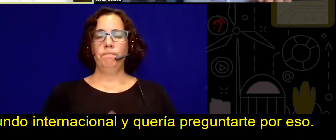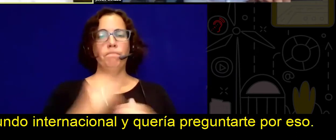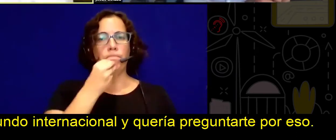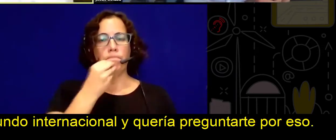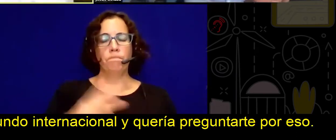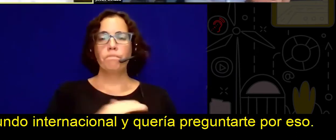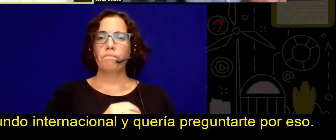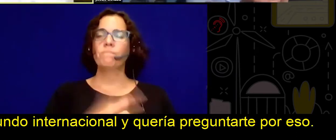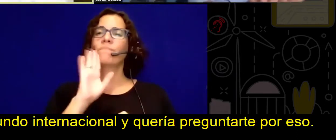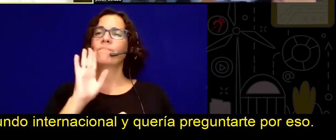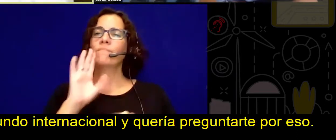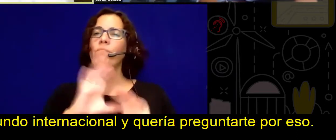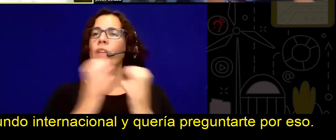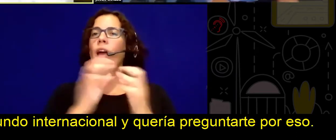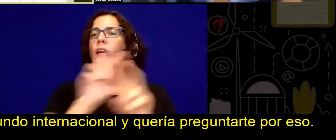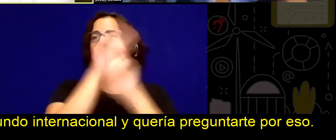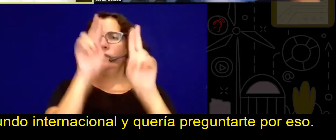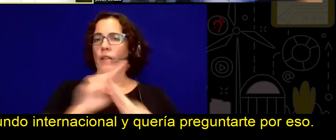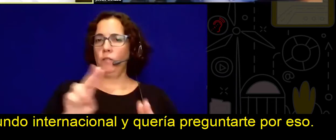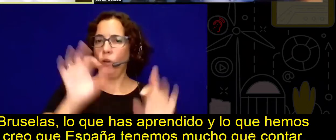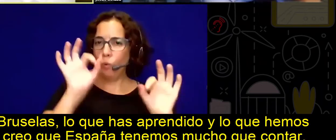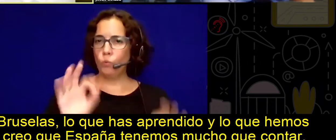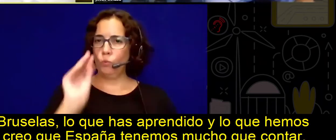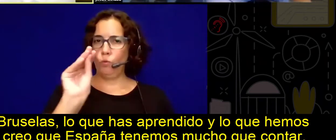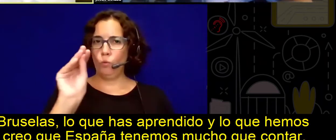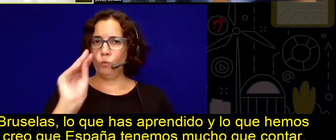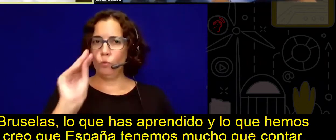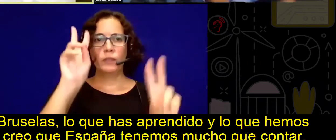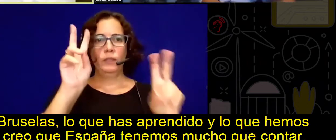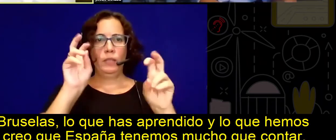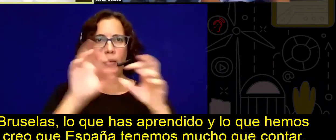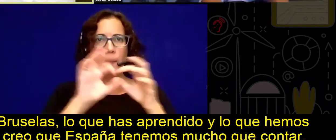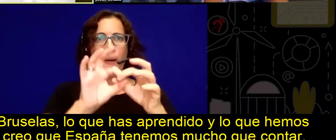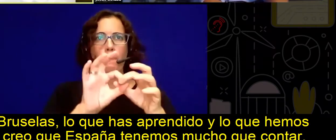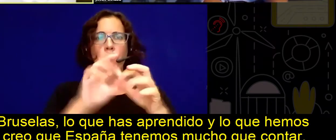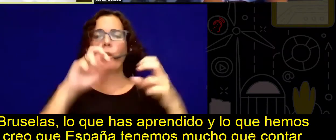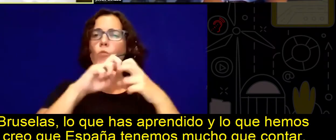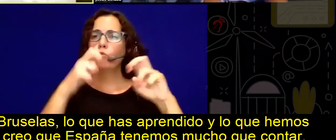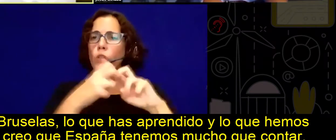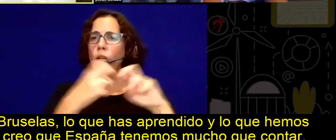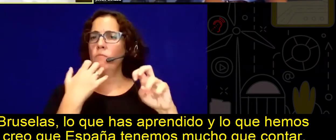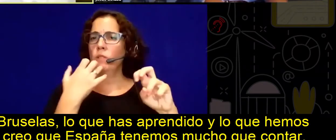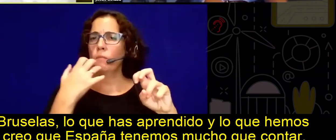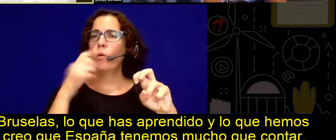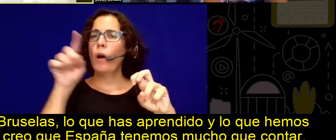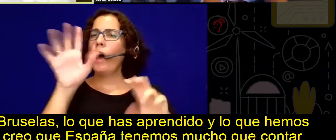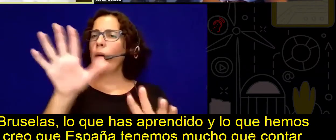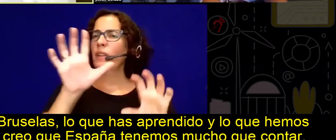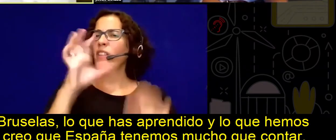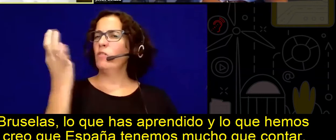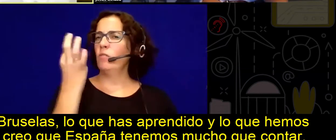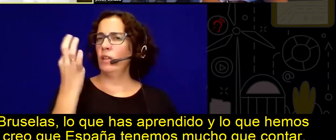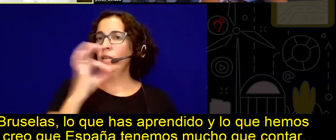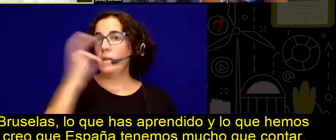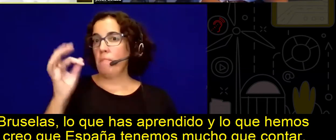del mundo internacional y quería preguntarte precisamente por eso, ¿no? Cómo tus visitas a Bruselas, lo que has aprendido de allí, sobre todo lo que hemos enseñado, porque yo creo que